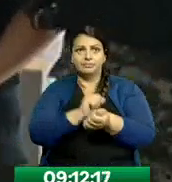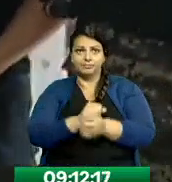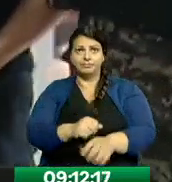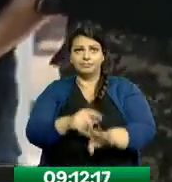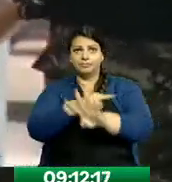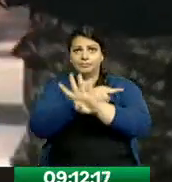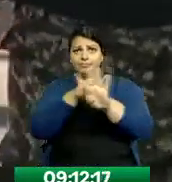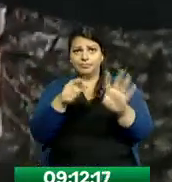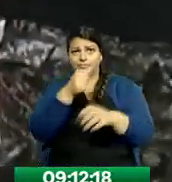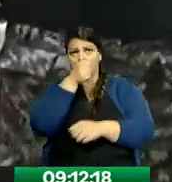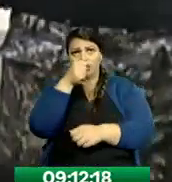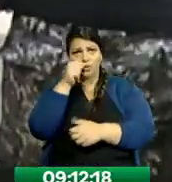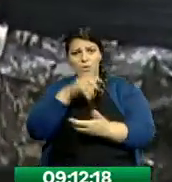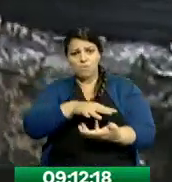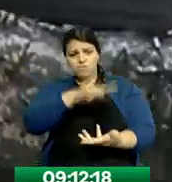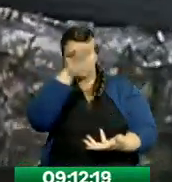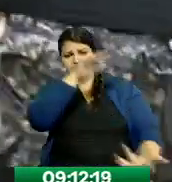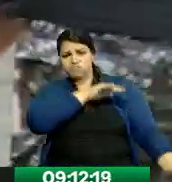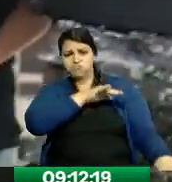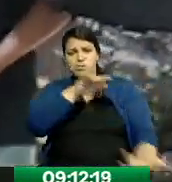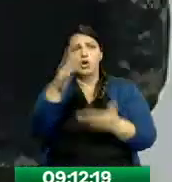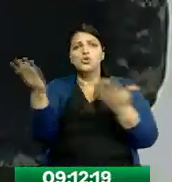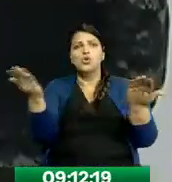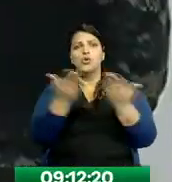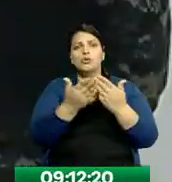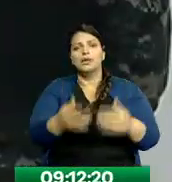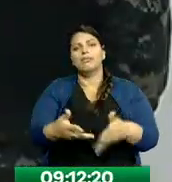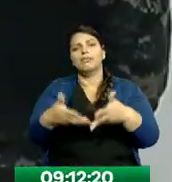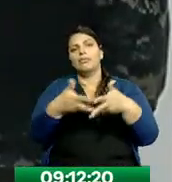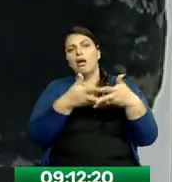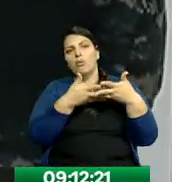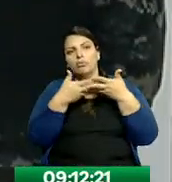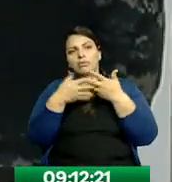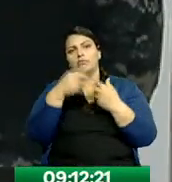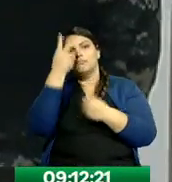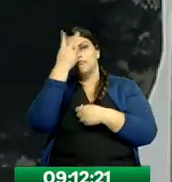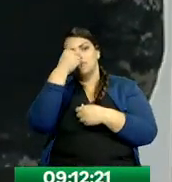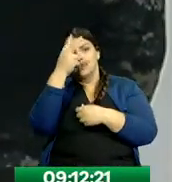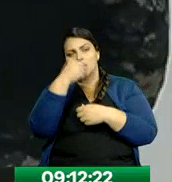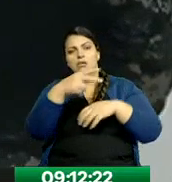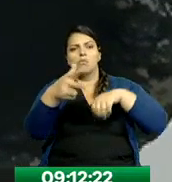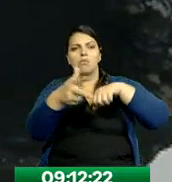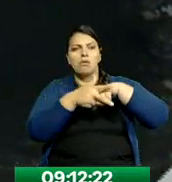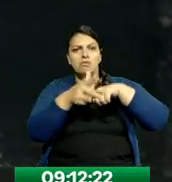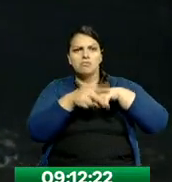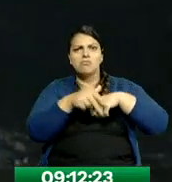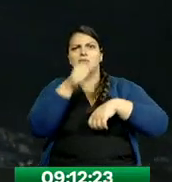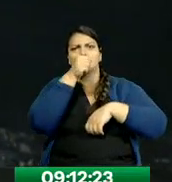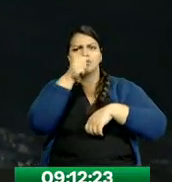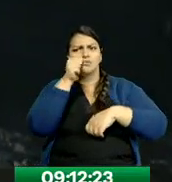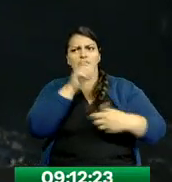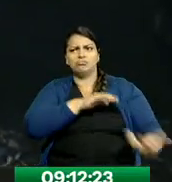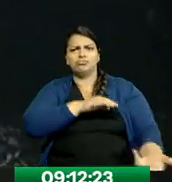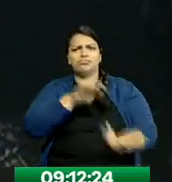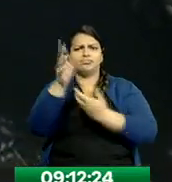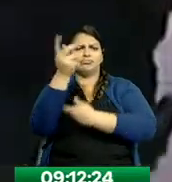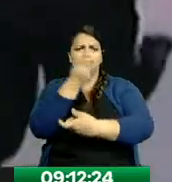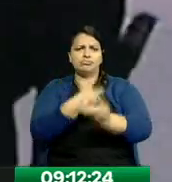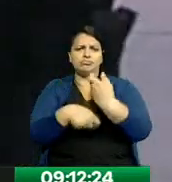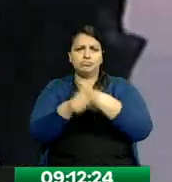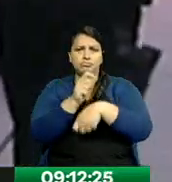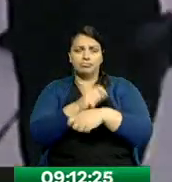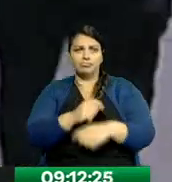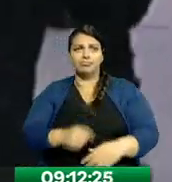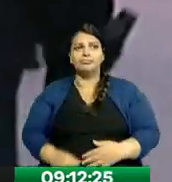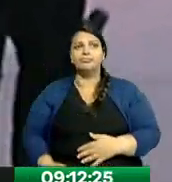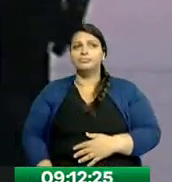Guatemala, México y Estados Unidos. Según la policía, existirían otras personas vinculadas en este caso,